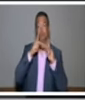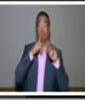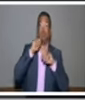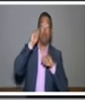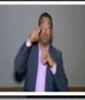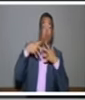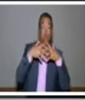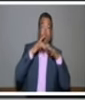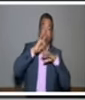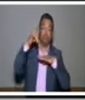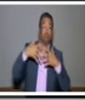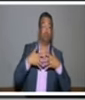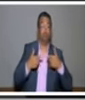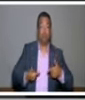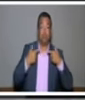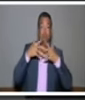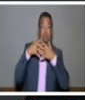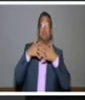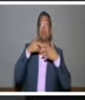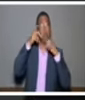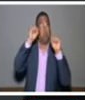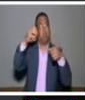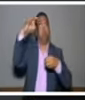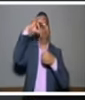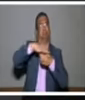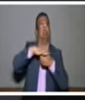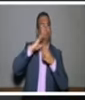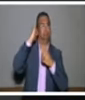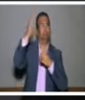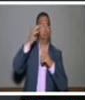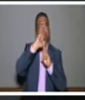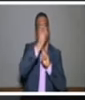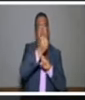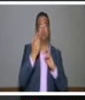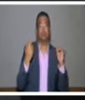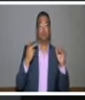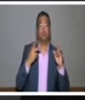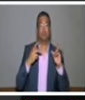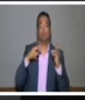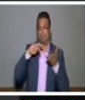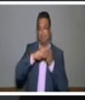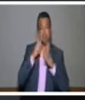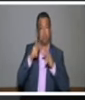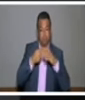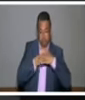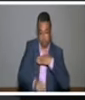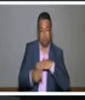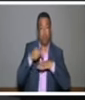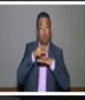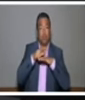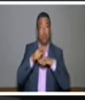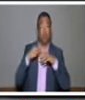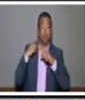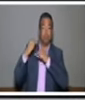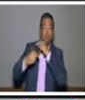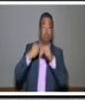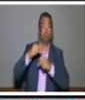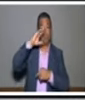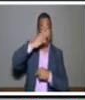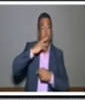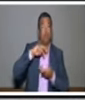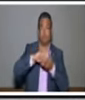Unidos participen en cualquier decisión sobre el futuro estatus de Puerto Rico. Los que han nacido en Puerto Rico y los hijos de los que han nacido en Puerto Rico